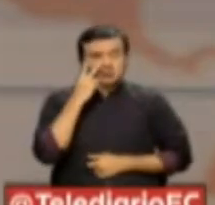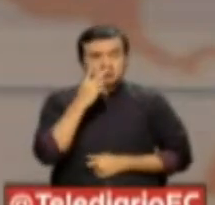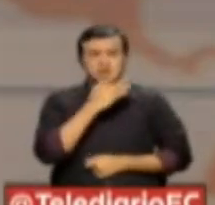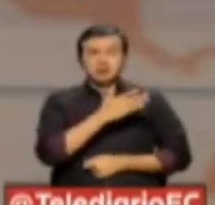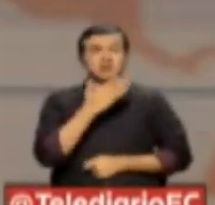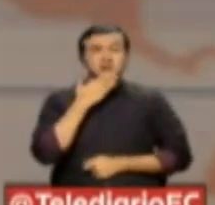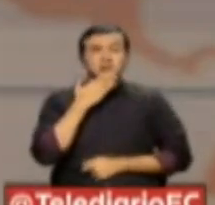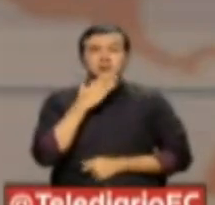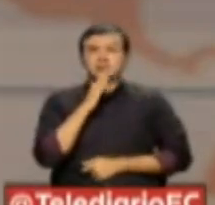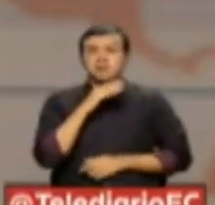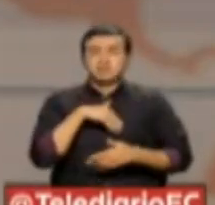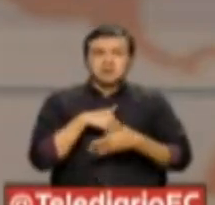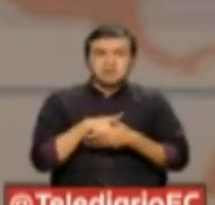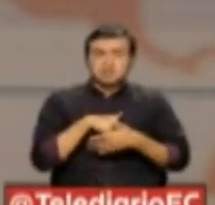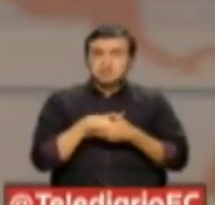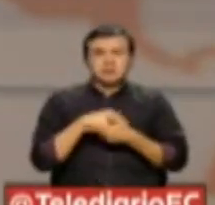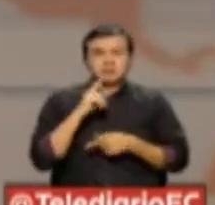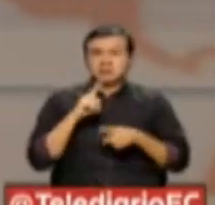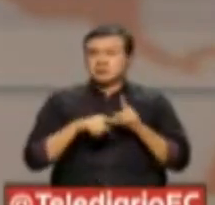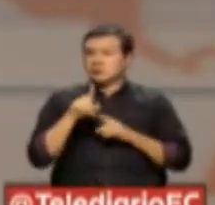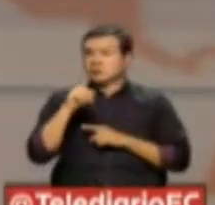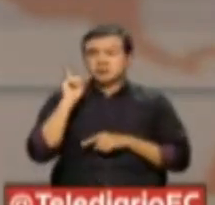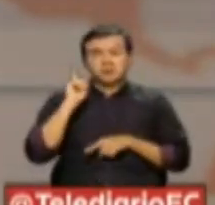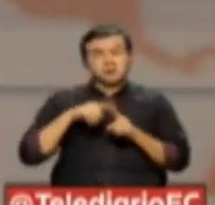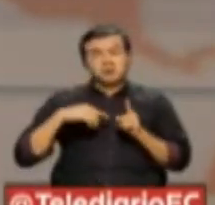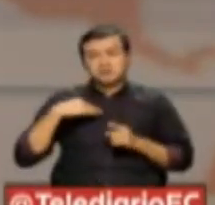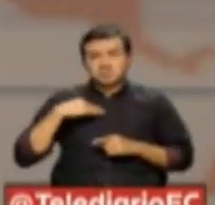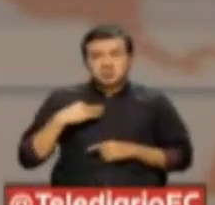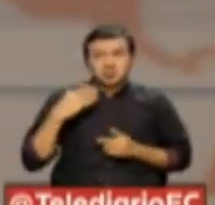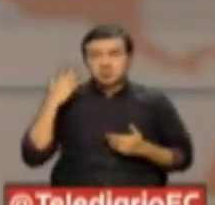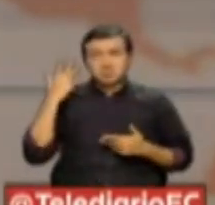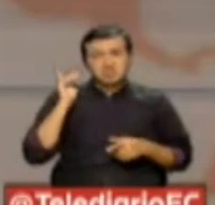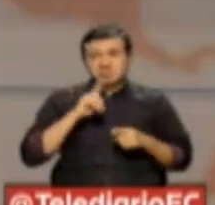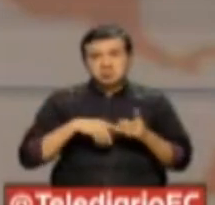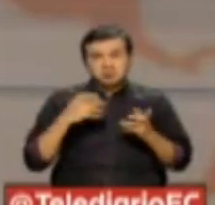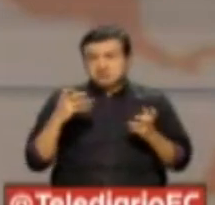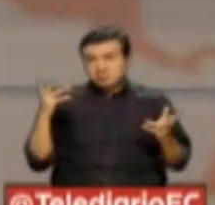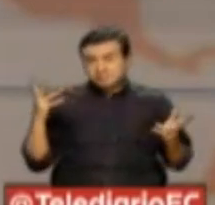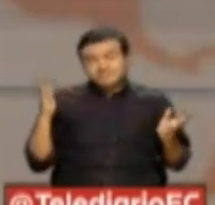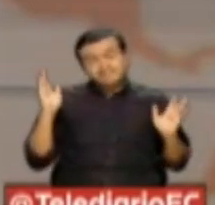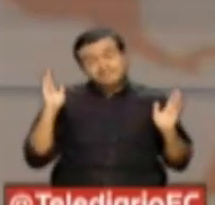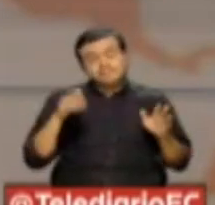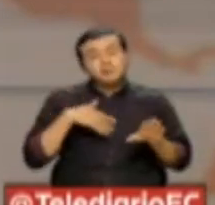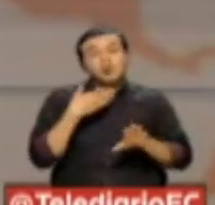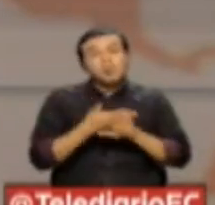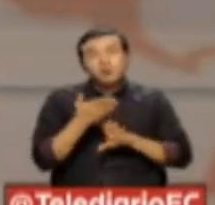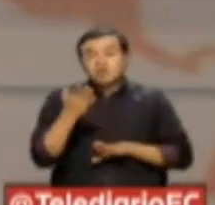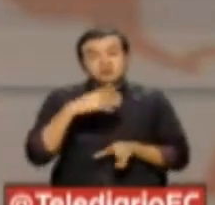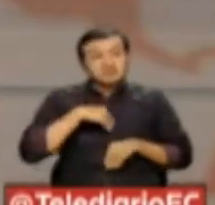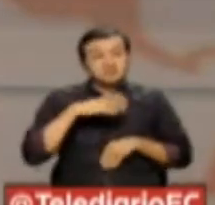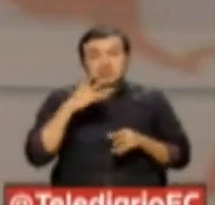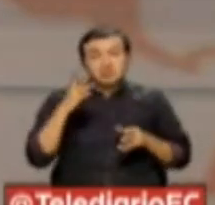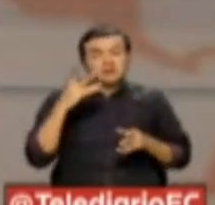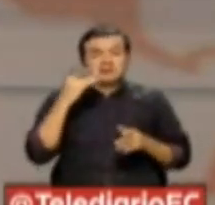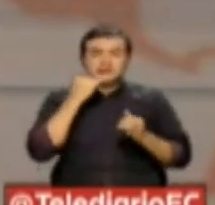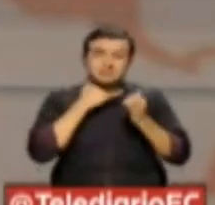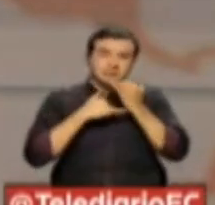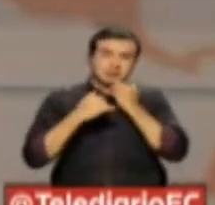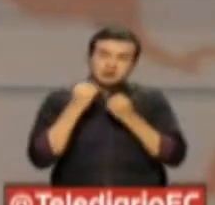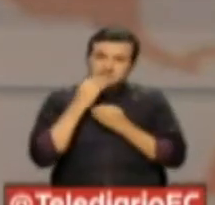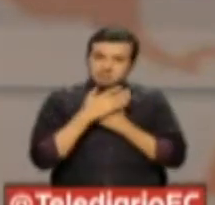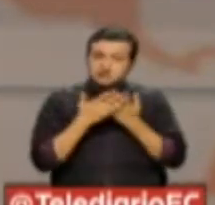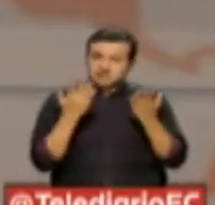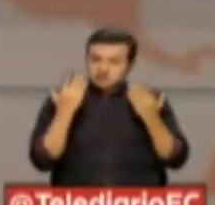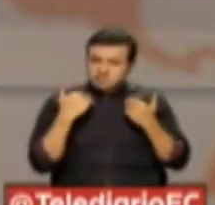frente a una pared que por incapacidad o por falta de voluntad política no ha podido cumplir con estas expectativas y por eso nosotros lo hemos señalado